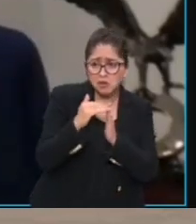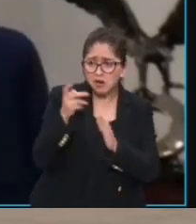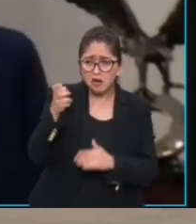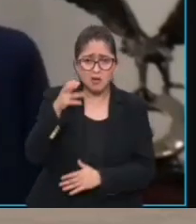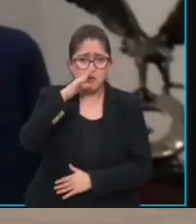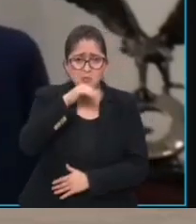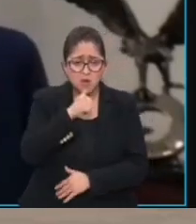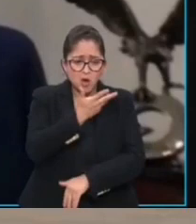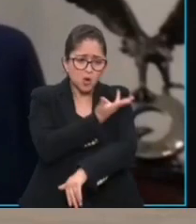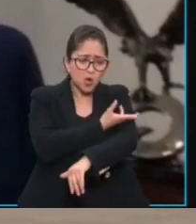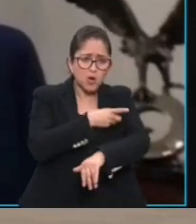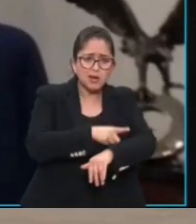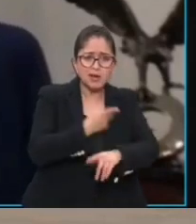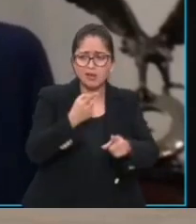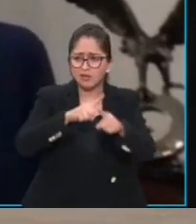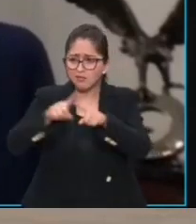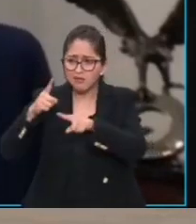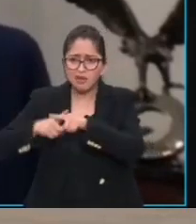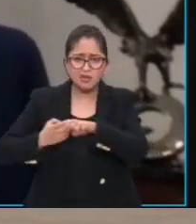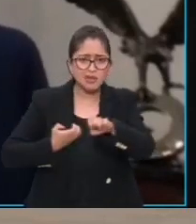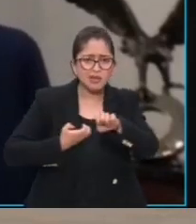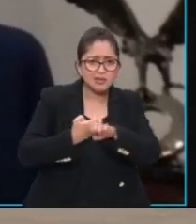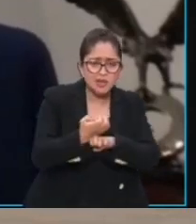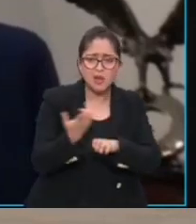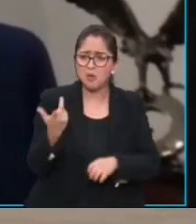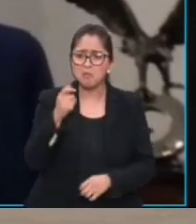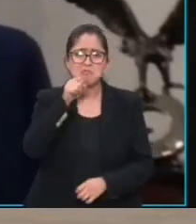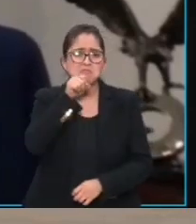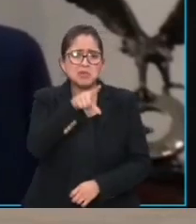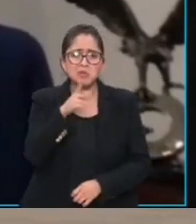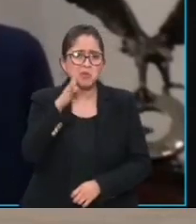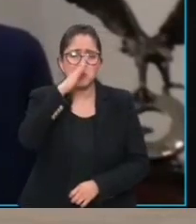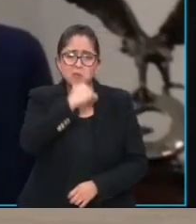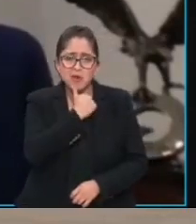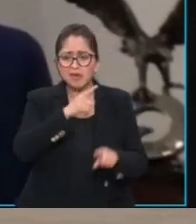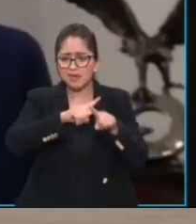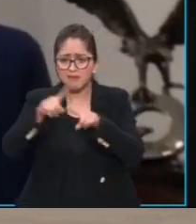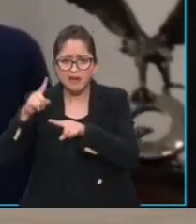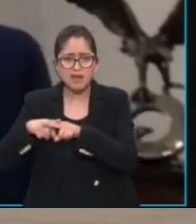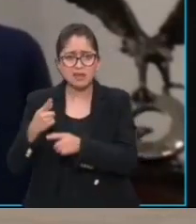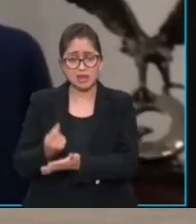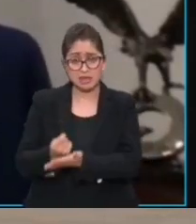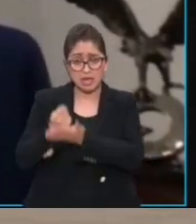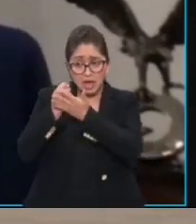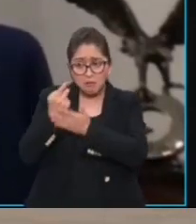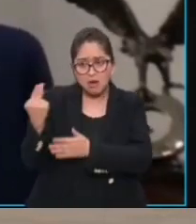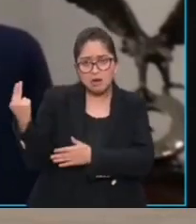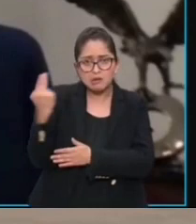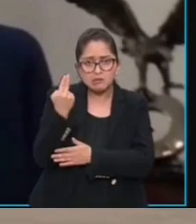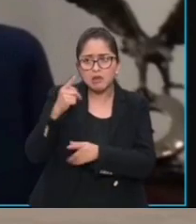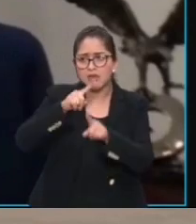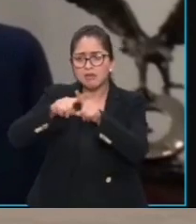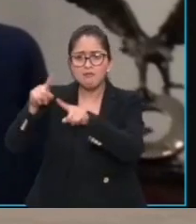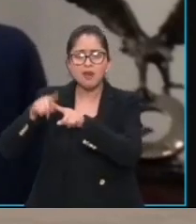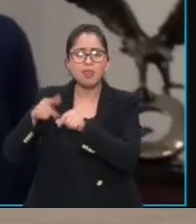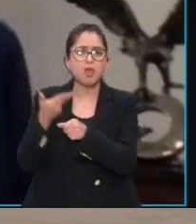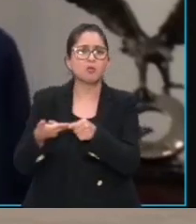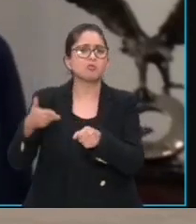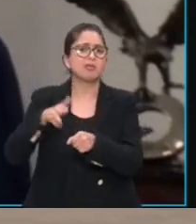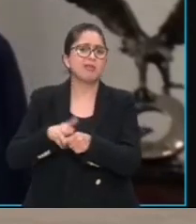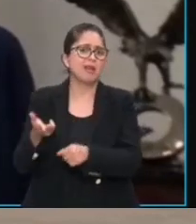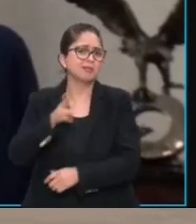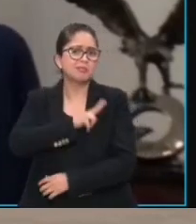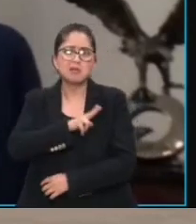de coordinarse con los estados, ha sido incapaz de coordinarse, por ejemplo, con las terapias intensivas de los estados privados. Estamos